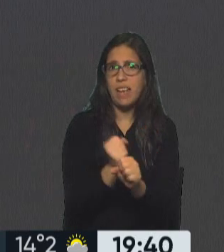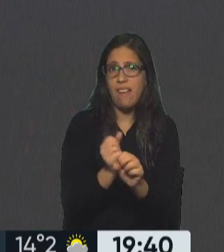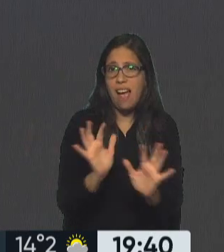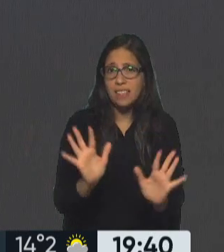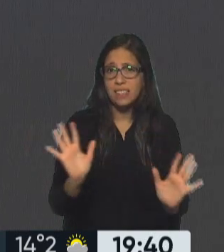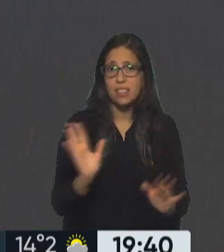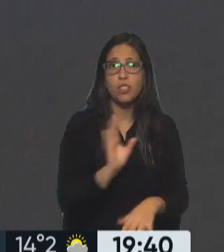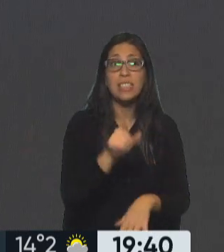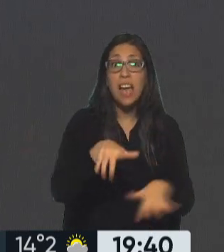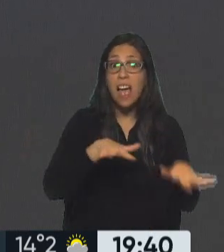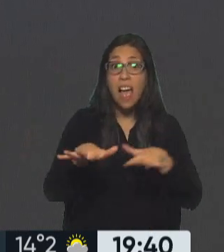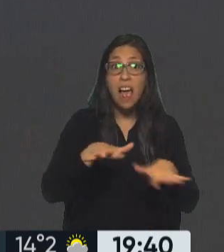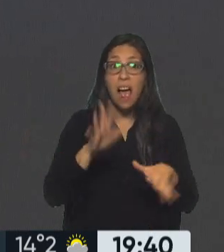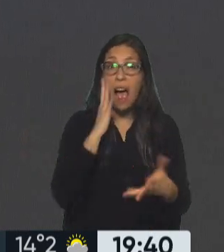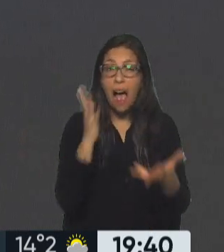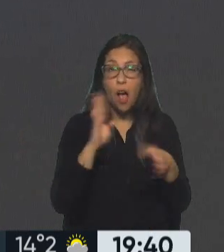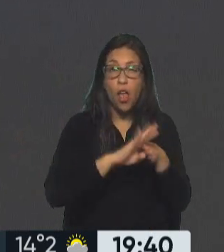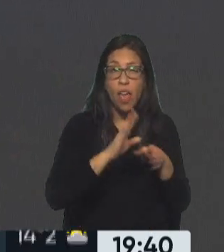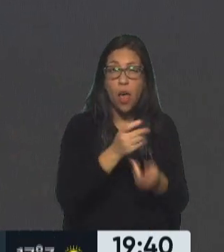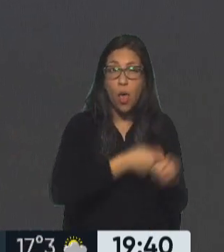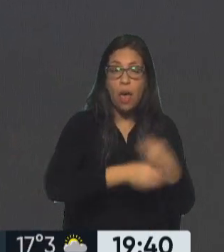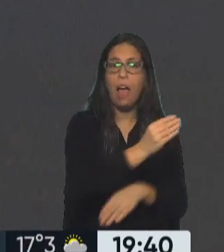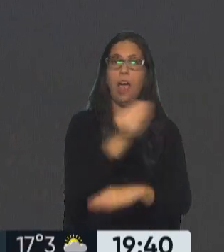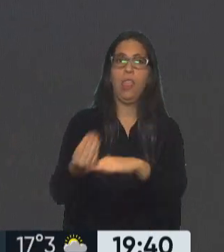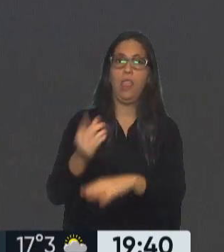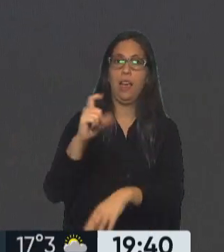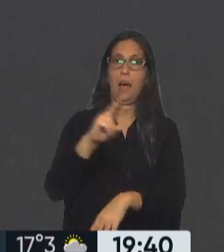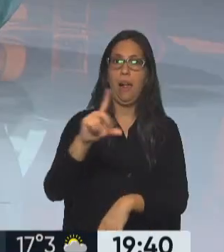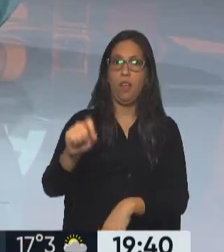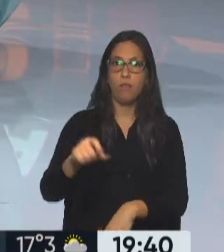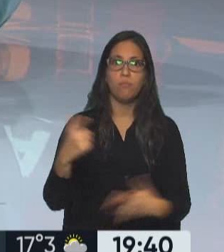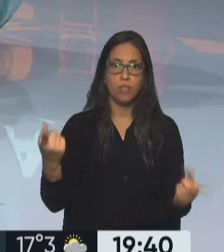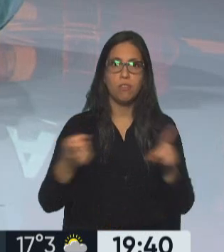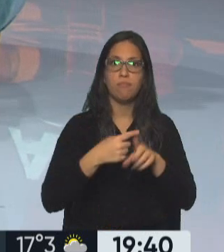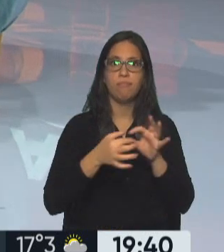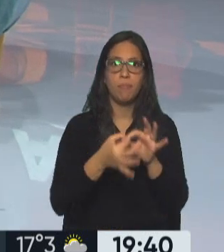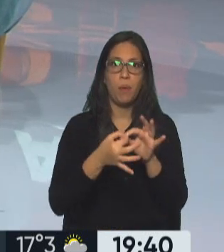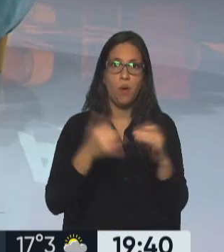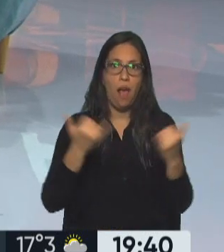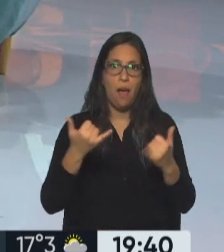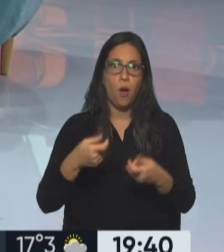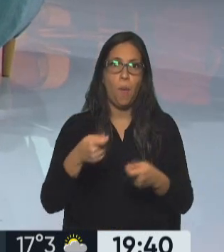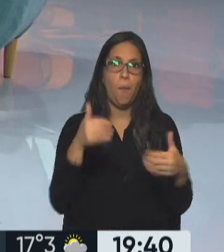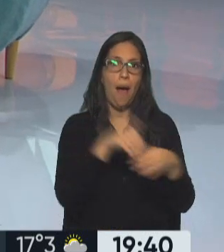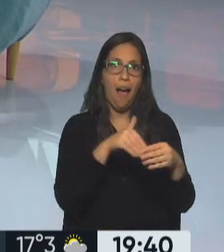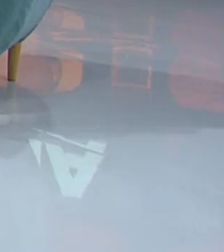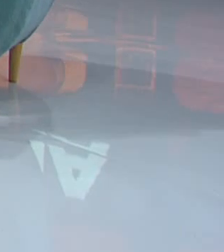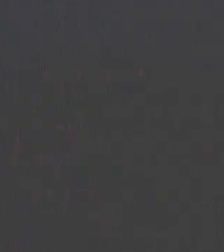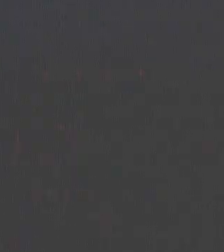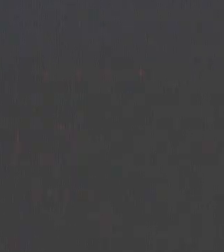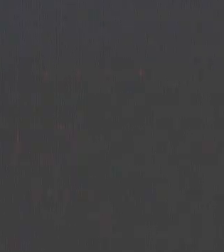lo ponen cada vez que hay una renegociación de deuda. Claramente Cavallo tenía un vínculo con grandes bancos